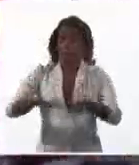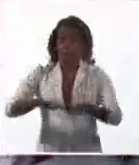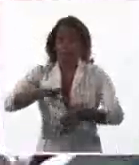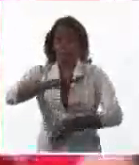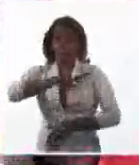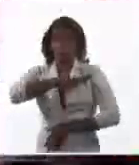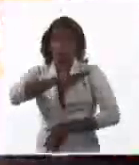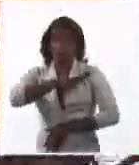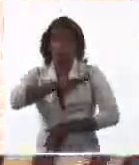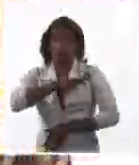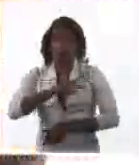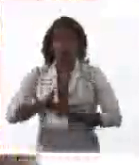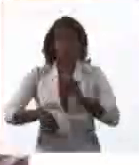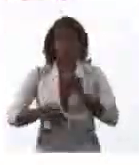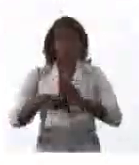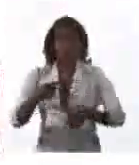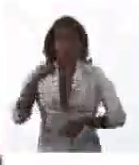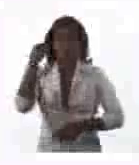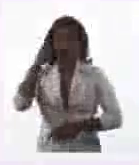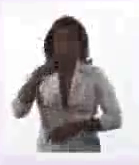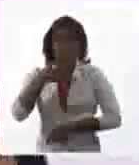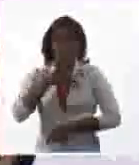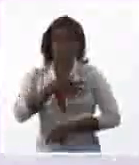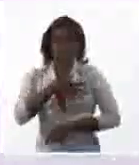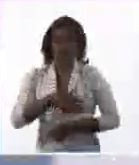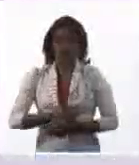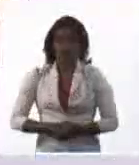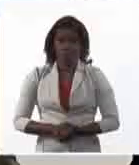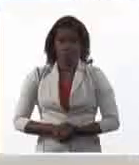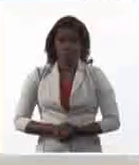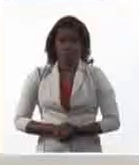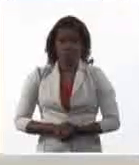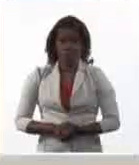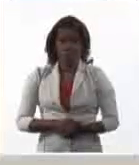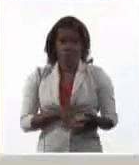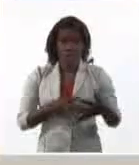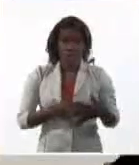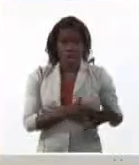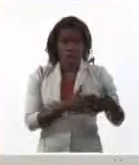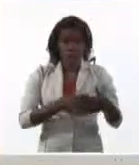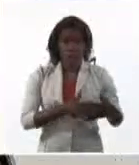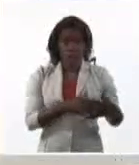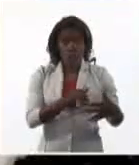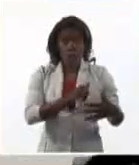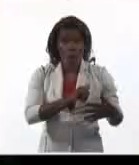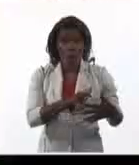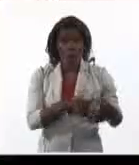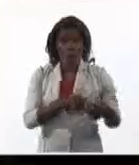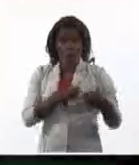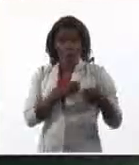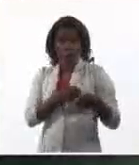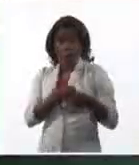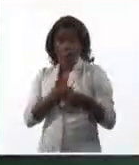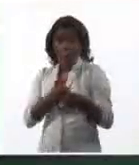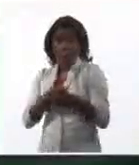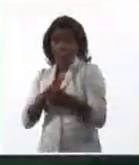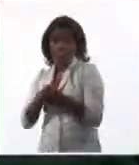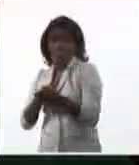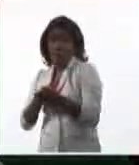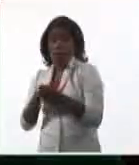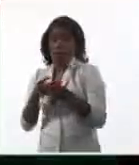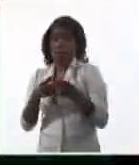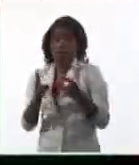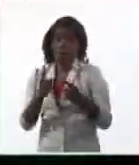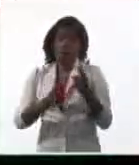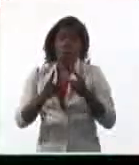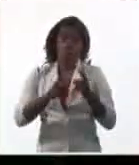los palestinos. Tras los ataques estadounidenses y británicos, la insurgencia yemení prometió responder a las fuentes de amenaza